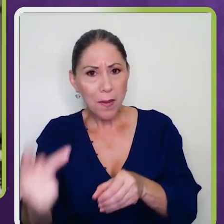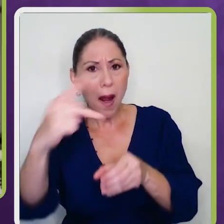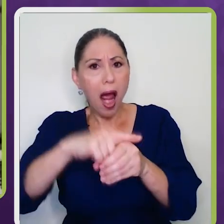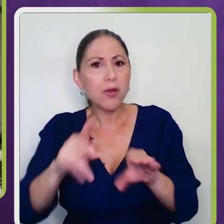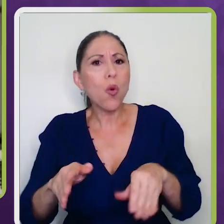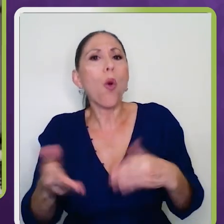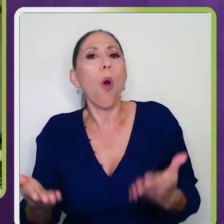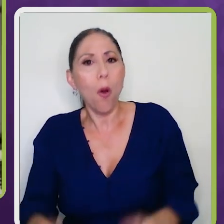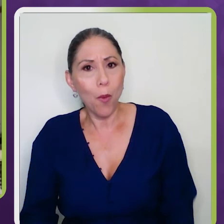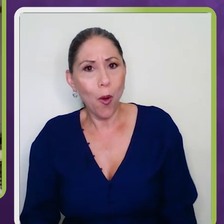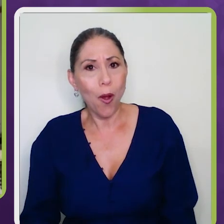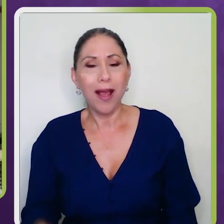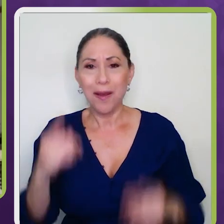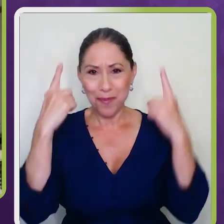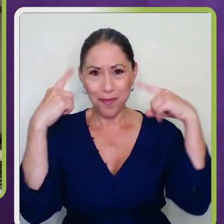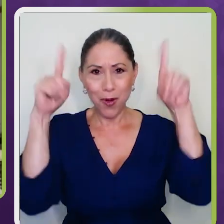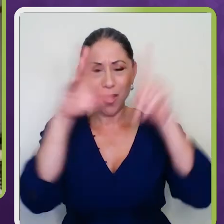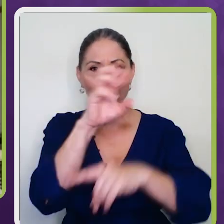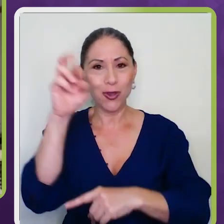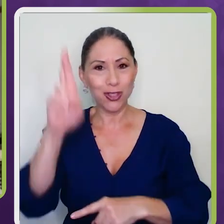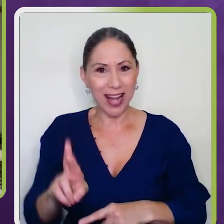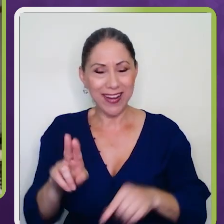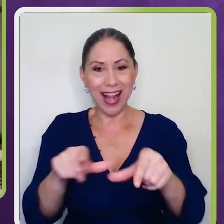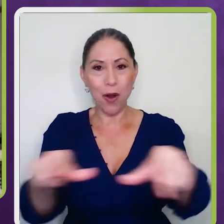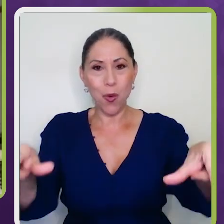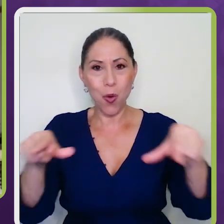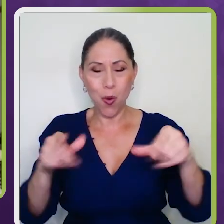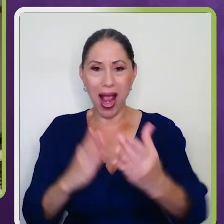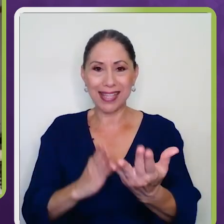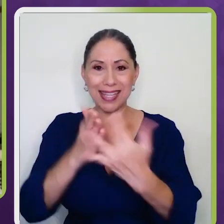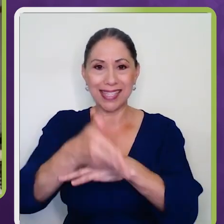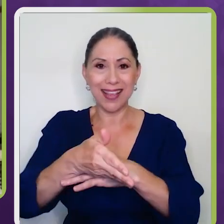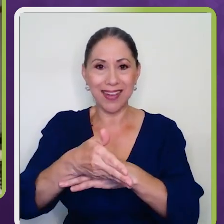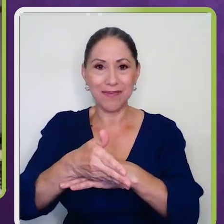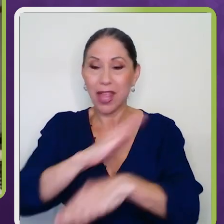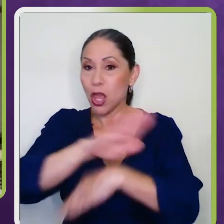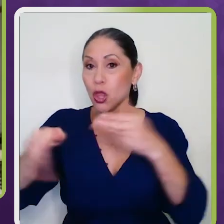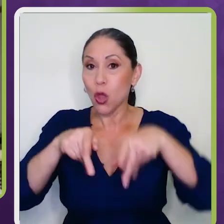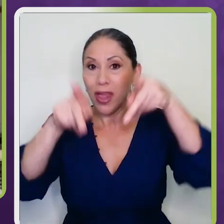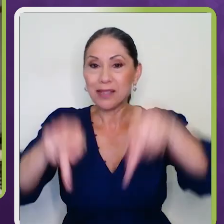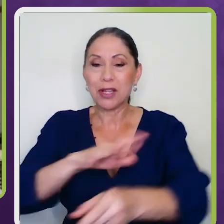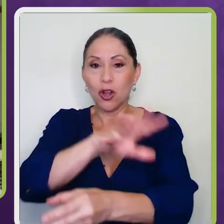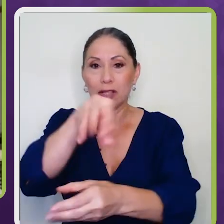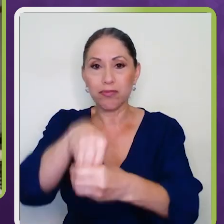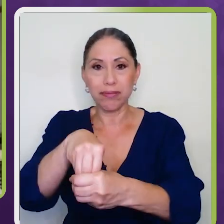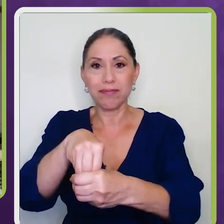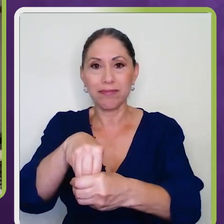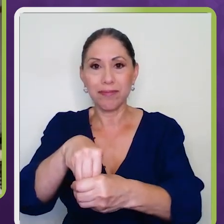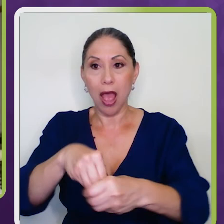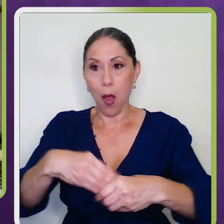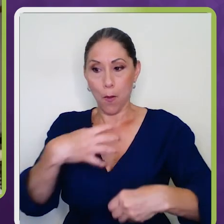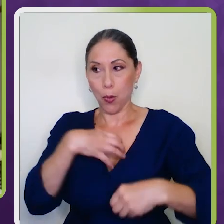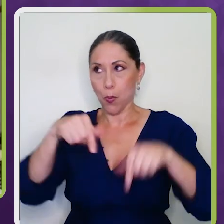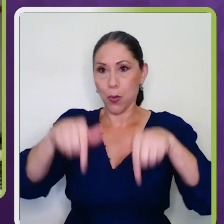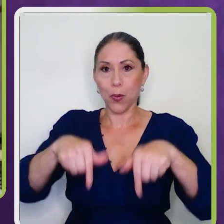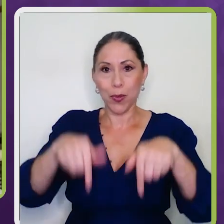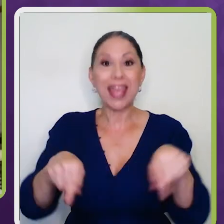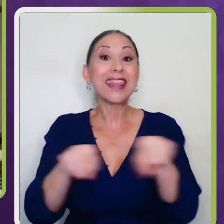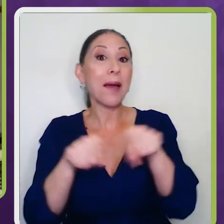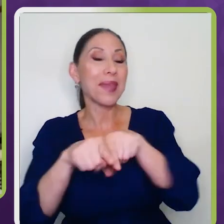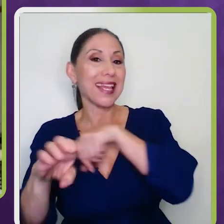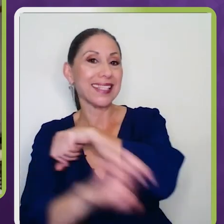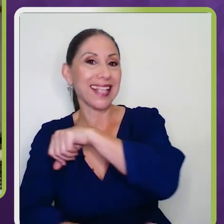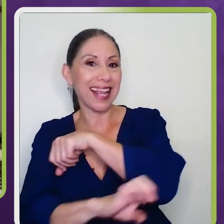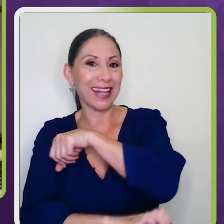también puede ser parte de este movimiento para hacer de Costa Rica un destino accesible e inclusivo para todas las personas locales